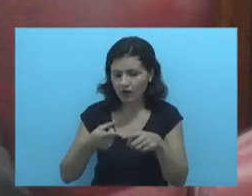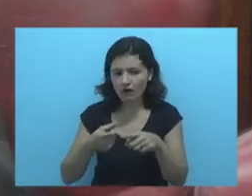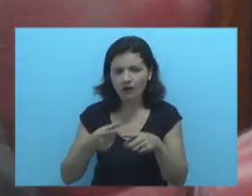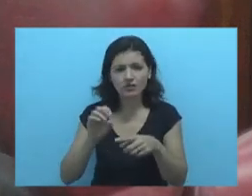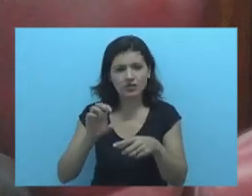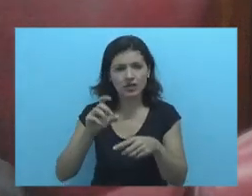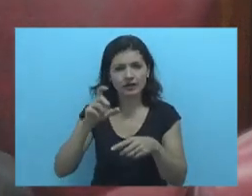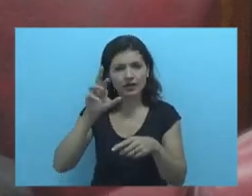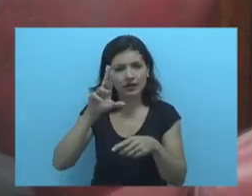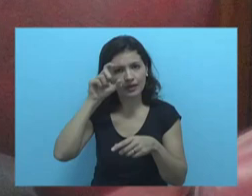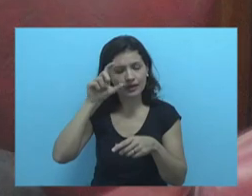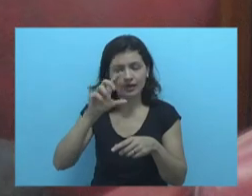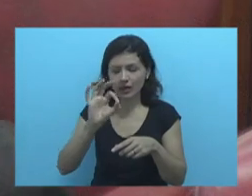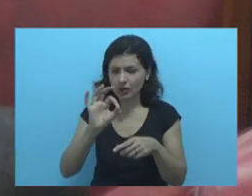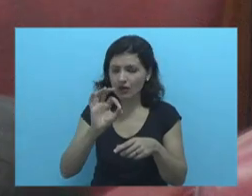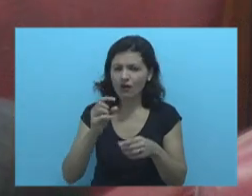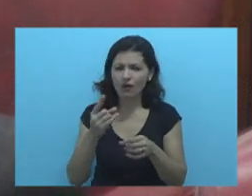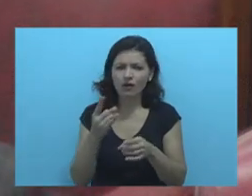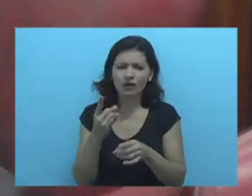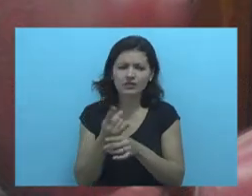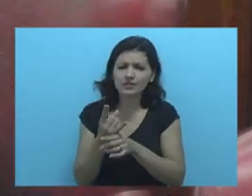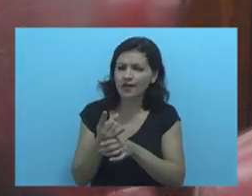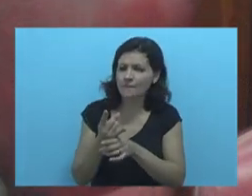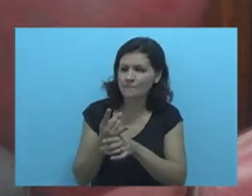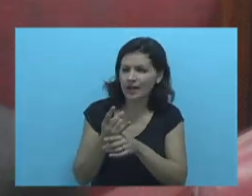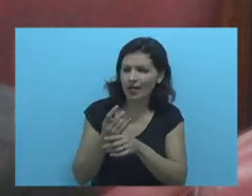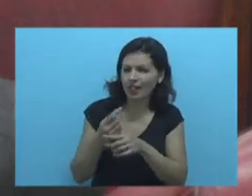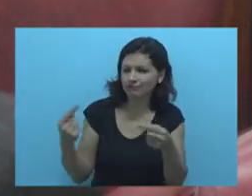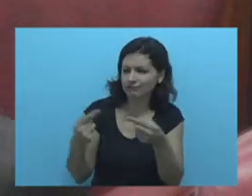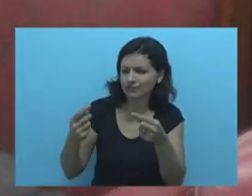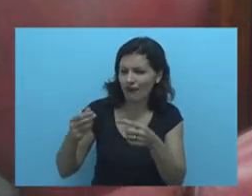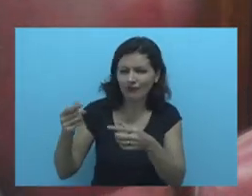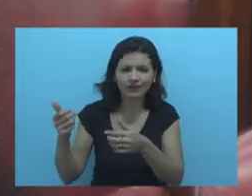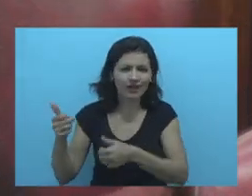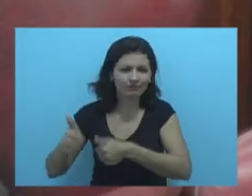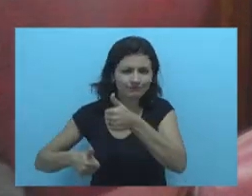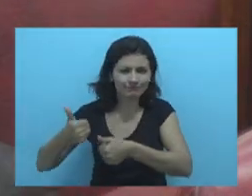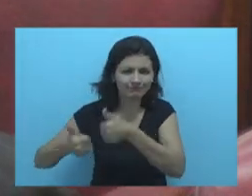Nosotros siempre en la interna del Frente Progresista nos hemos enfrentado al Partido Socialista históricamente.